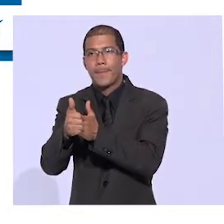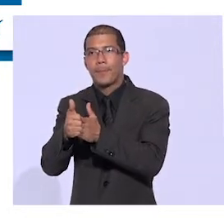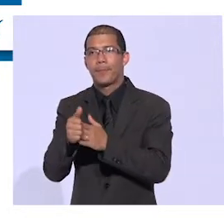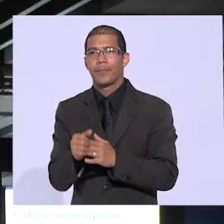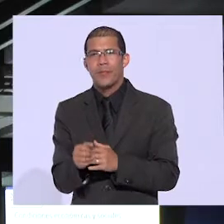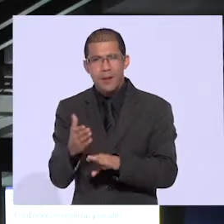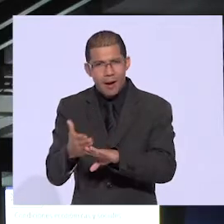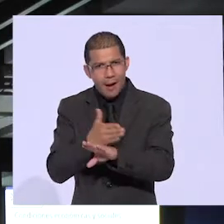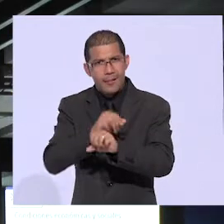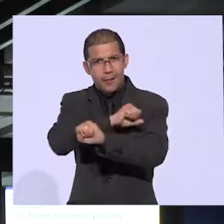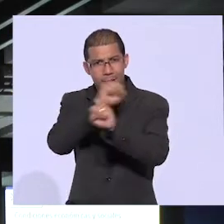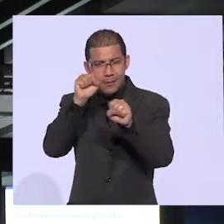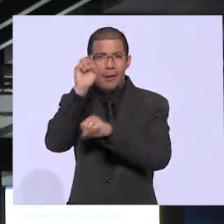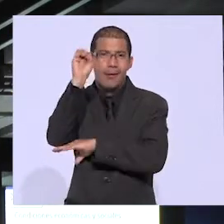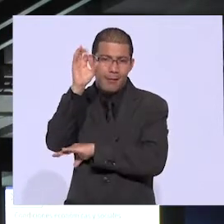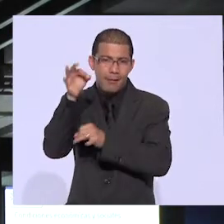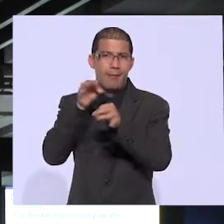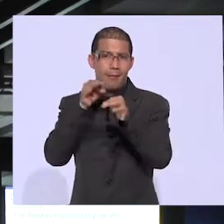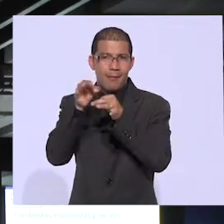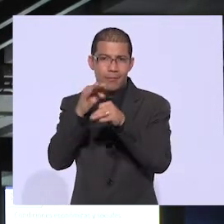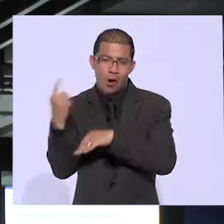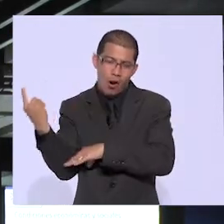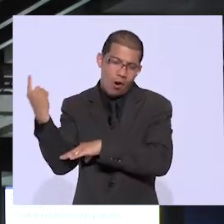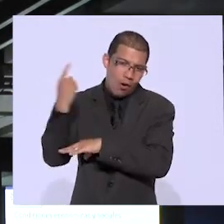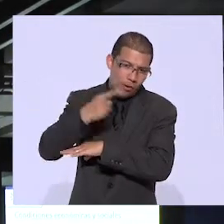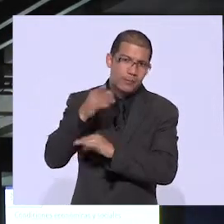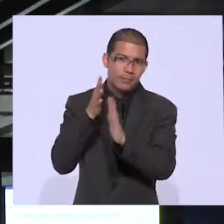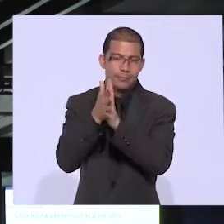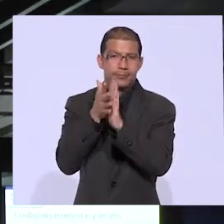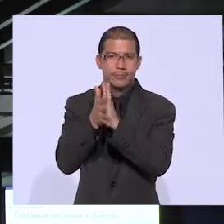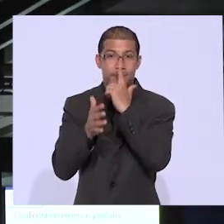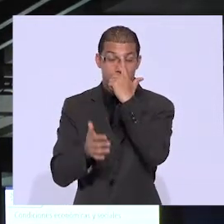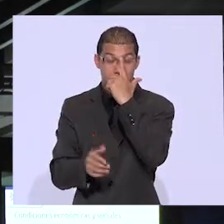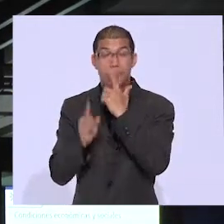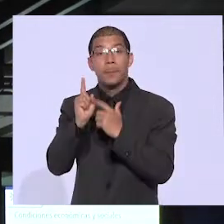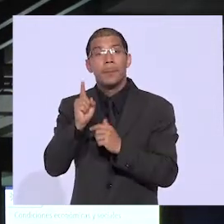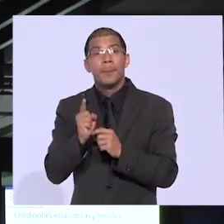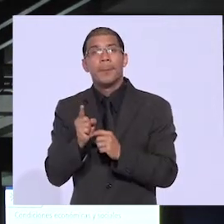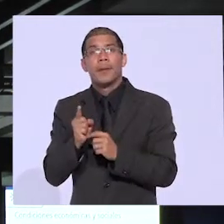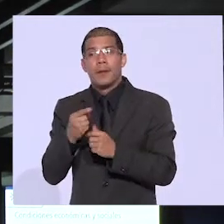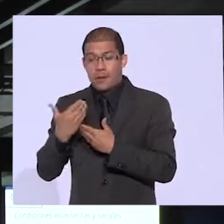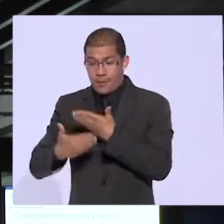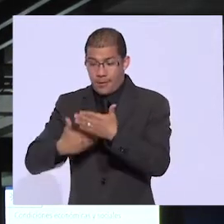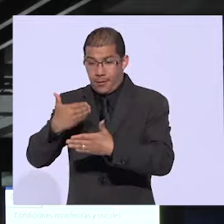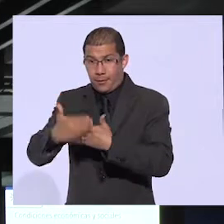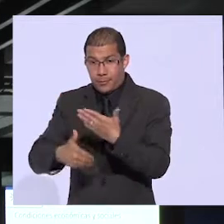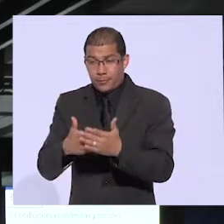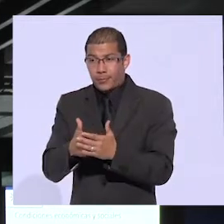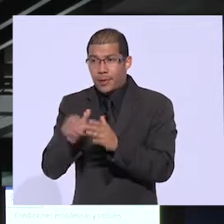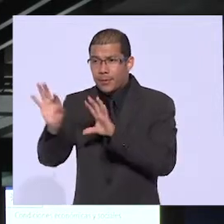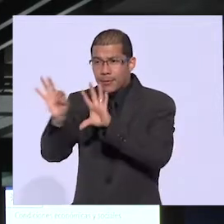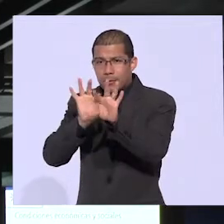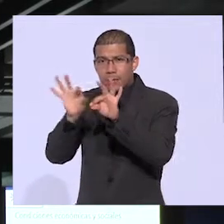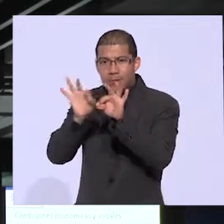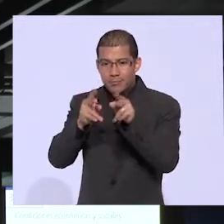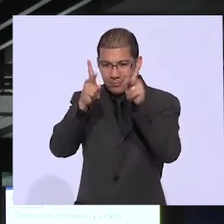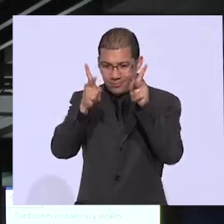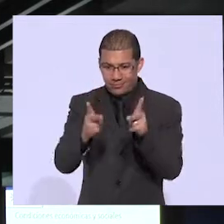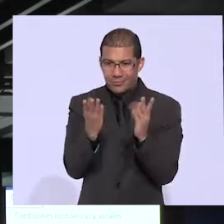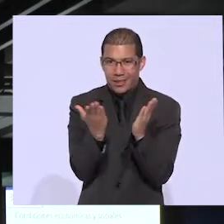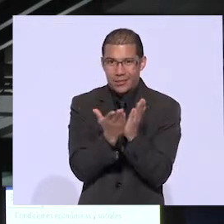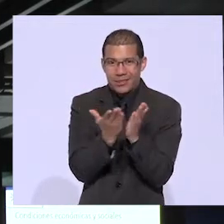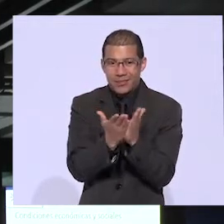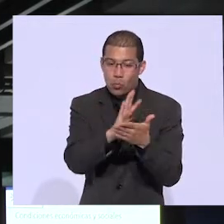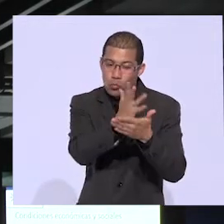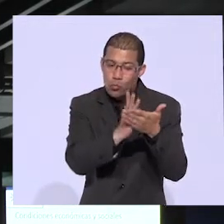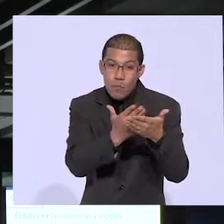también se ha hablado esta mañana y se ha hablado a lo largo del día, procesos de selección para coger a los alumnos, a las personas